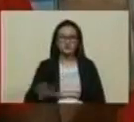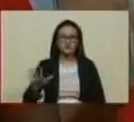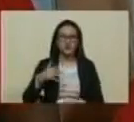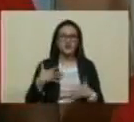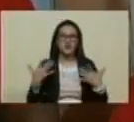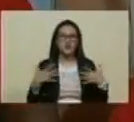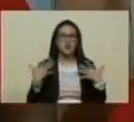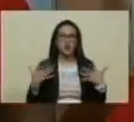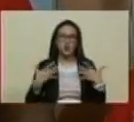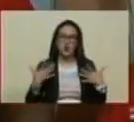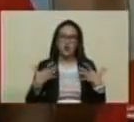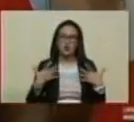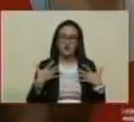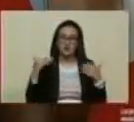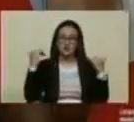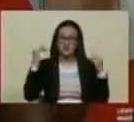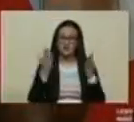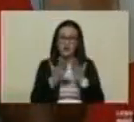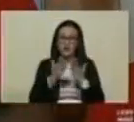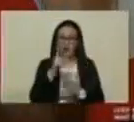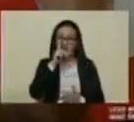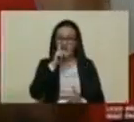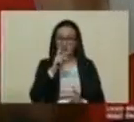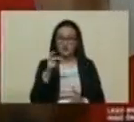regreso de la fiesta escolar